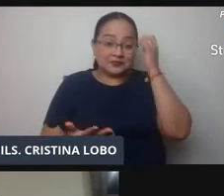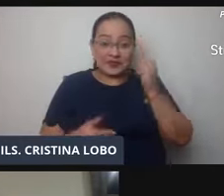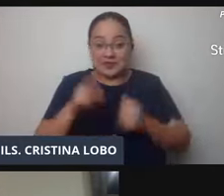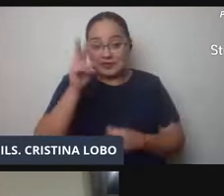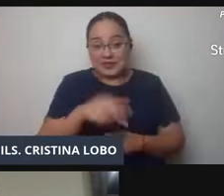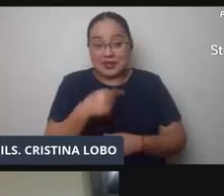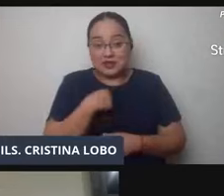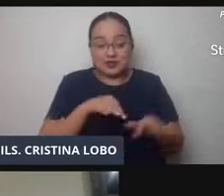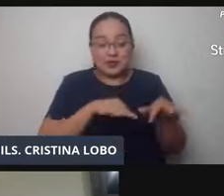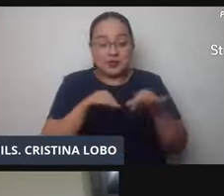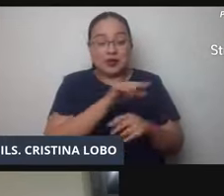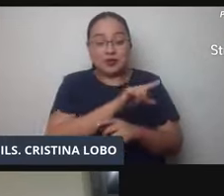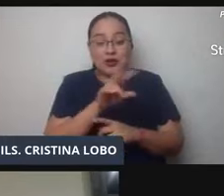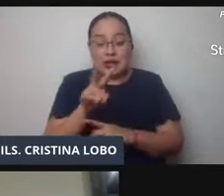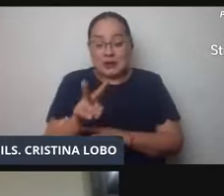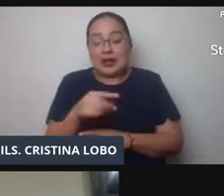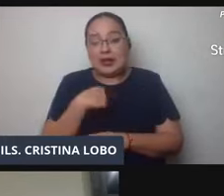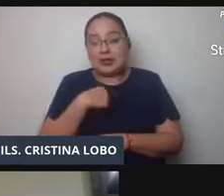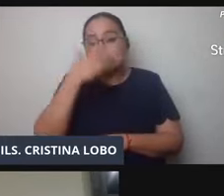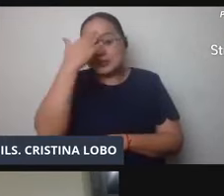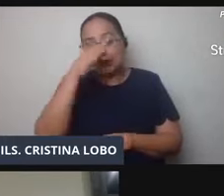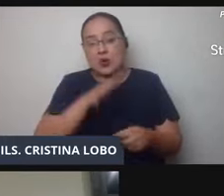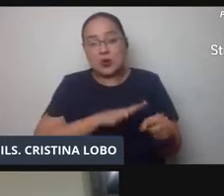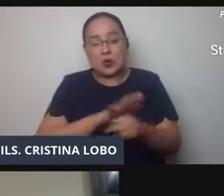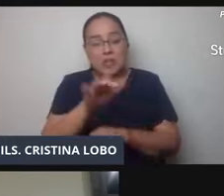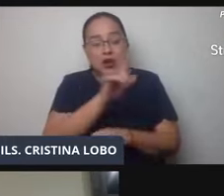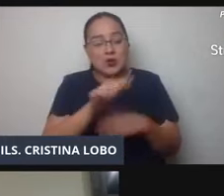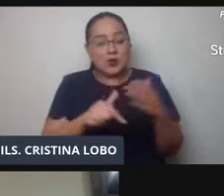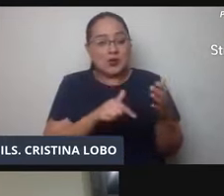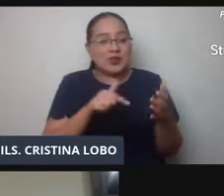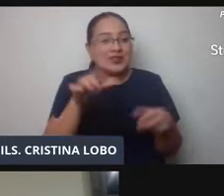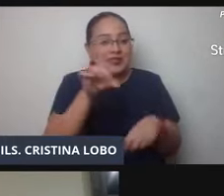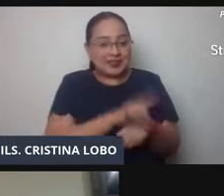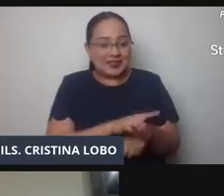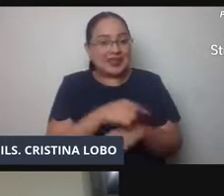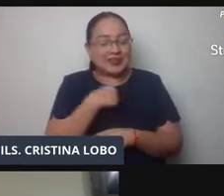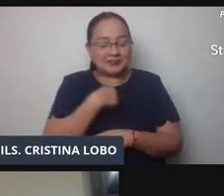a viernes, mi David, me rasuro de lunes a viernes, por eso sé que es lunes.